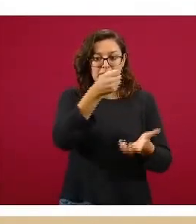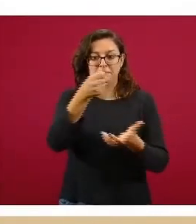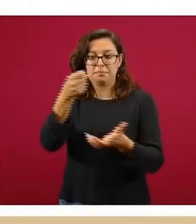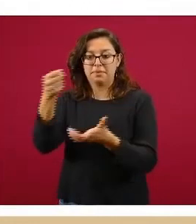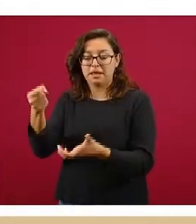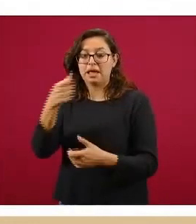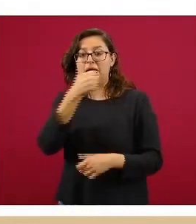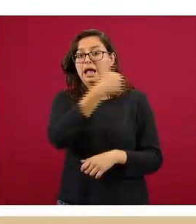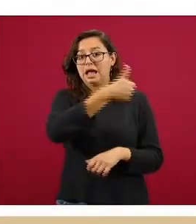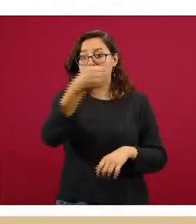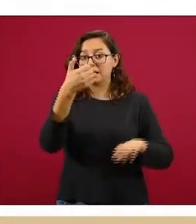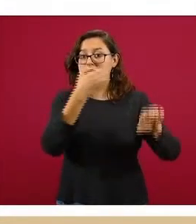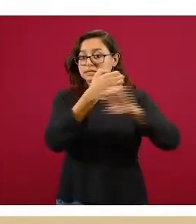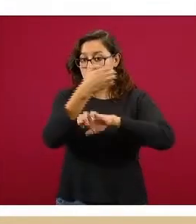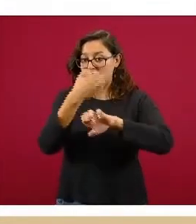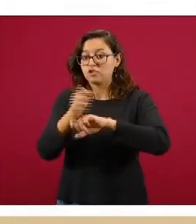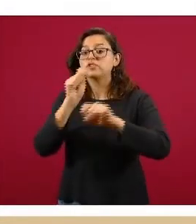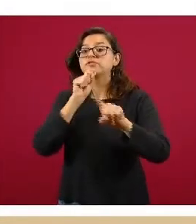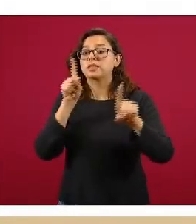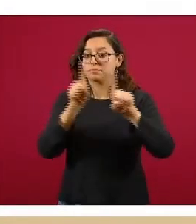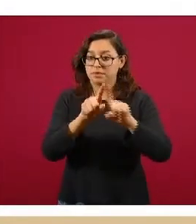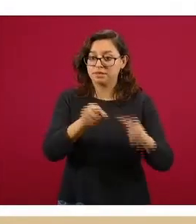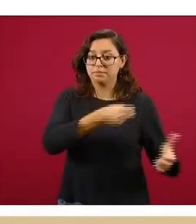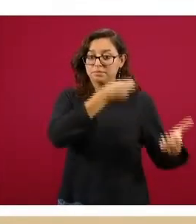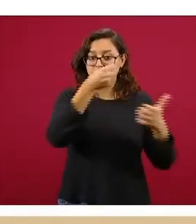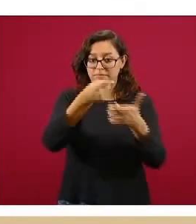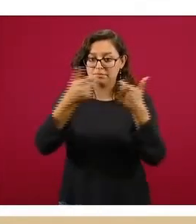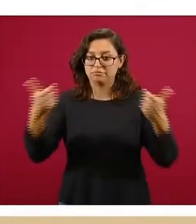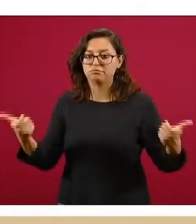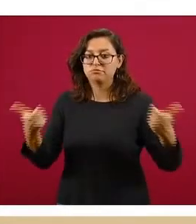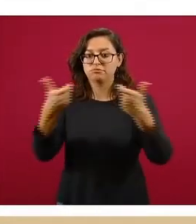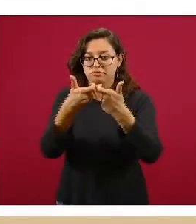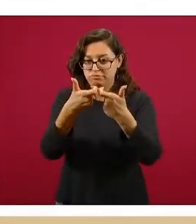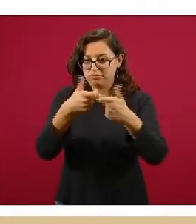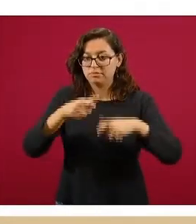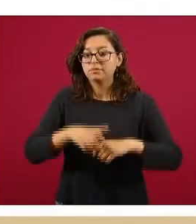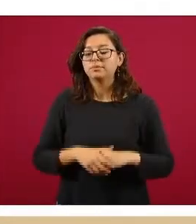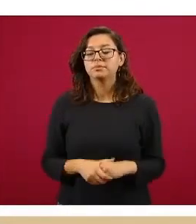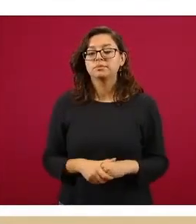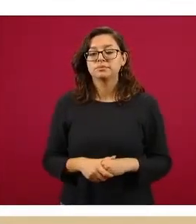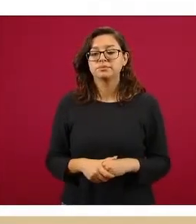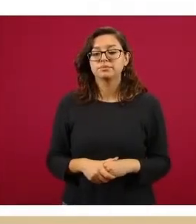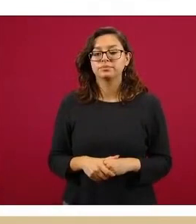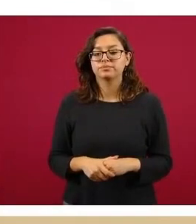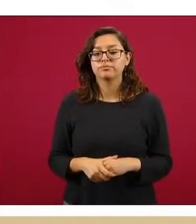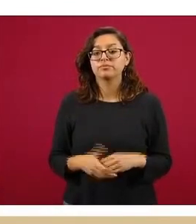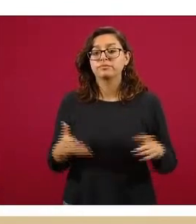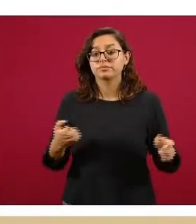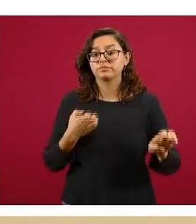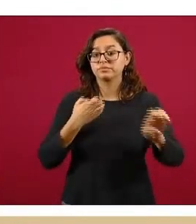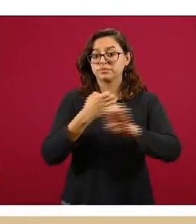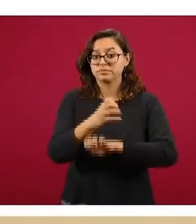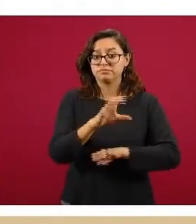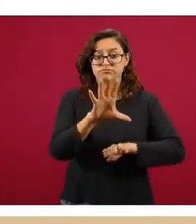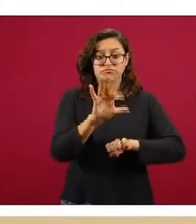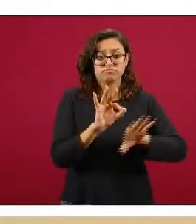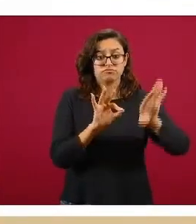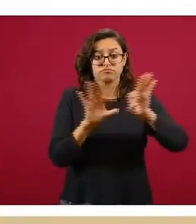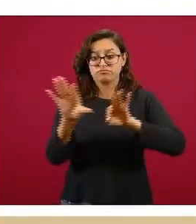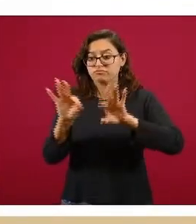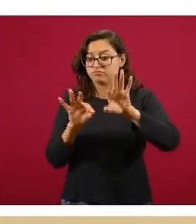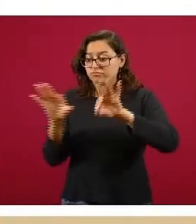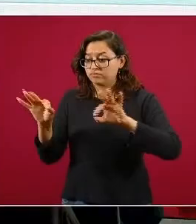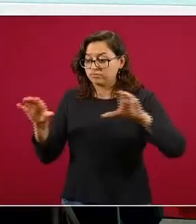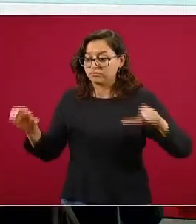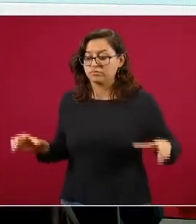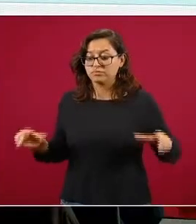va a determinar la cantidad de recursos que va a incluir para sus espacios. En este momento siguiente, los estados seleccionados, que fueron seleccionados en un comité